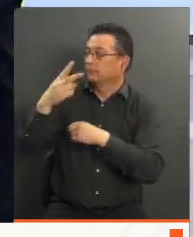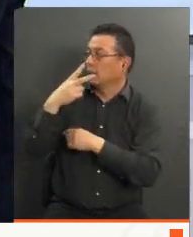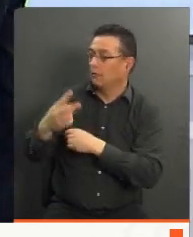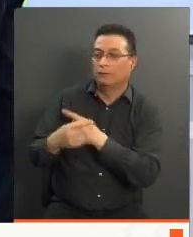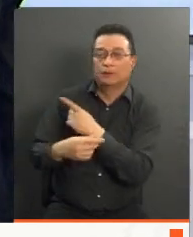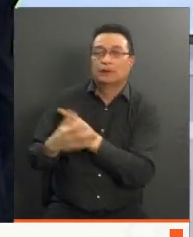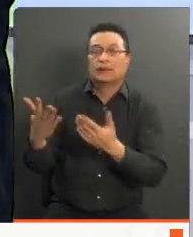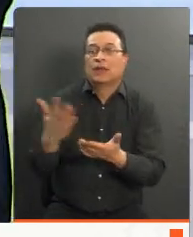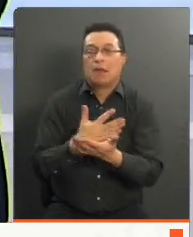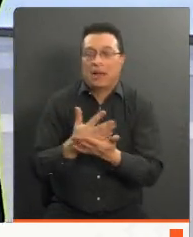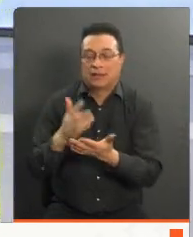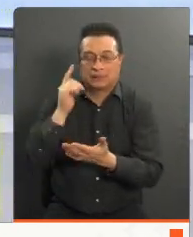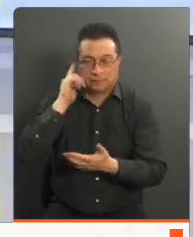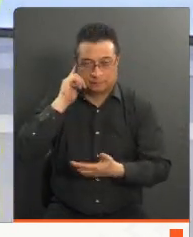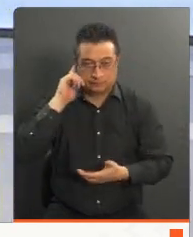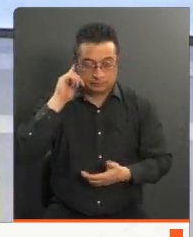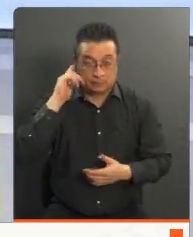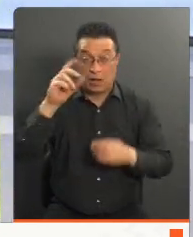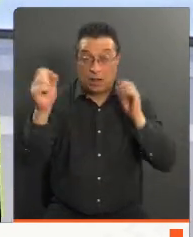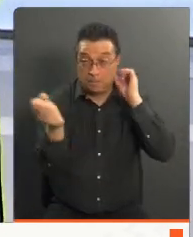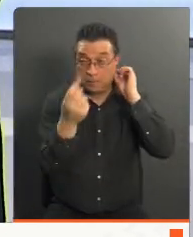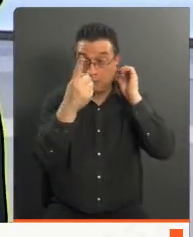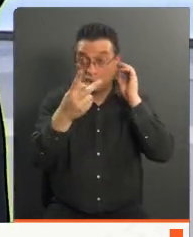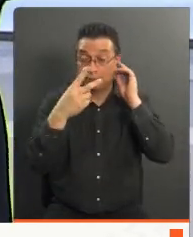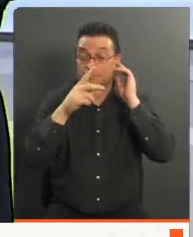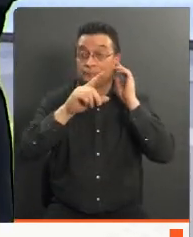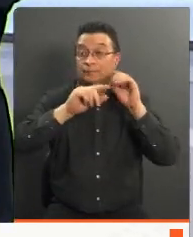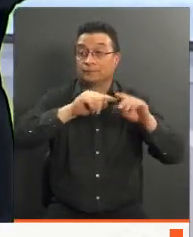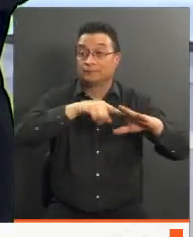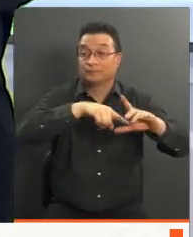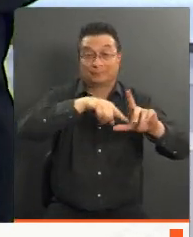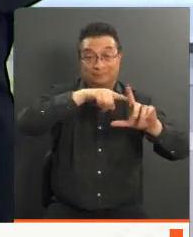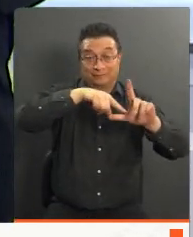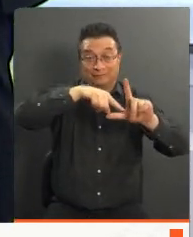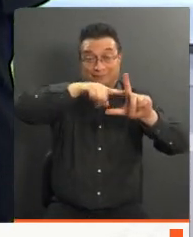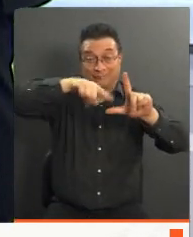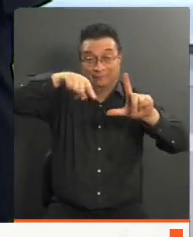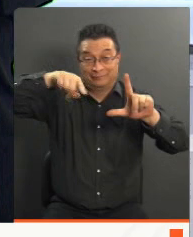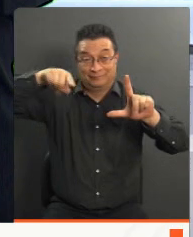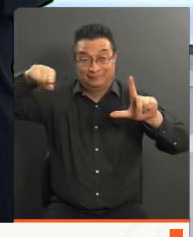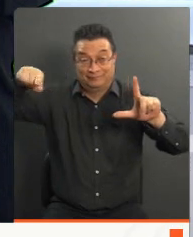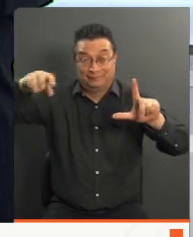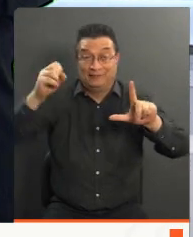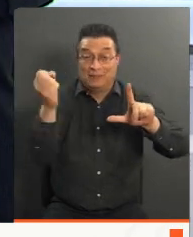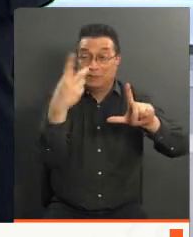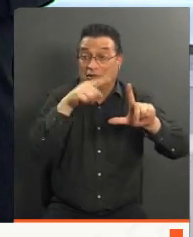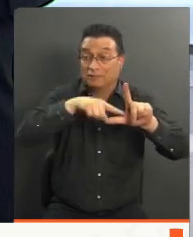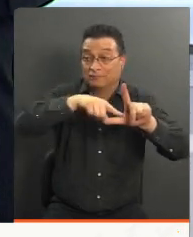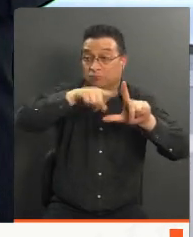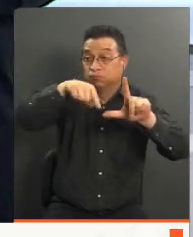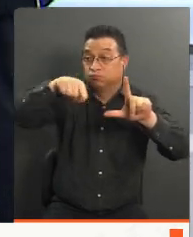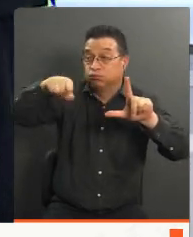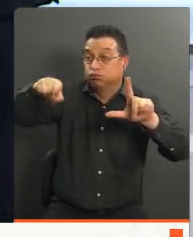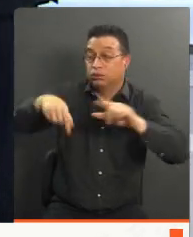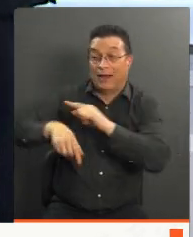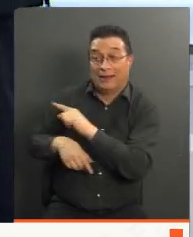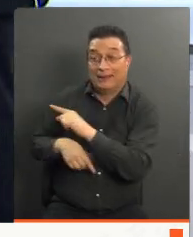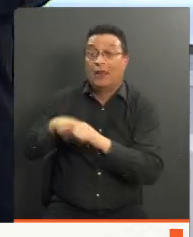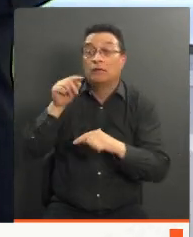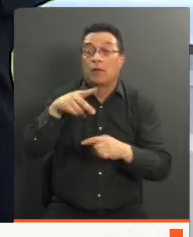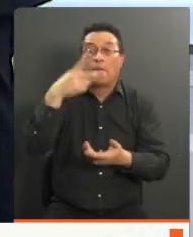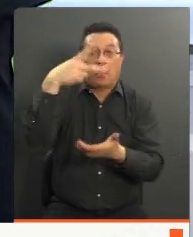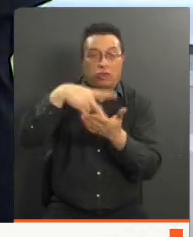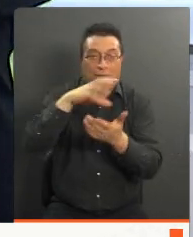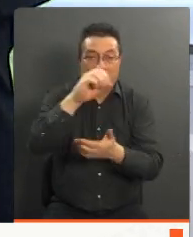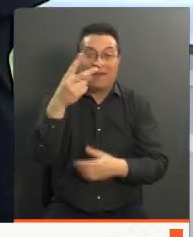ha ocurrido. Lo primero que se despliega es esa línea en tonos azules que nos da cuenta de lo que sucedió en el año